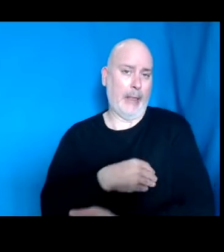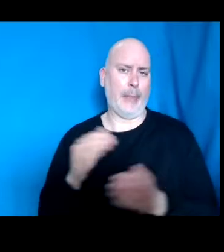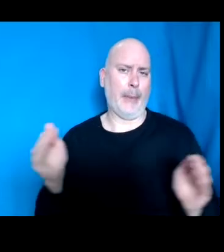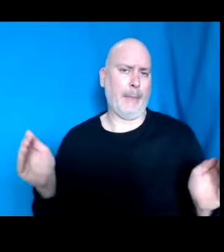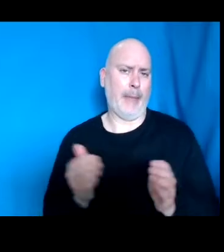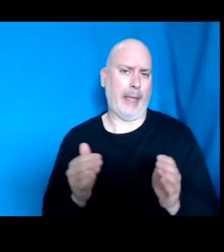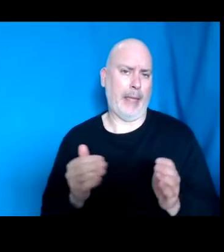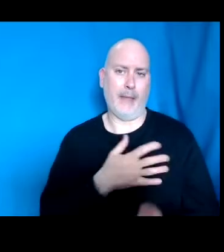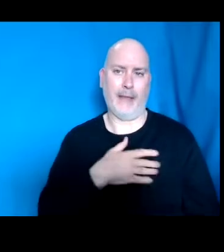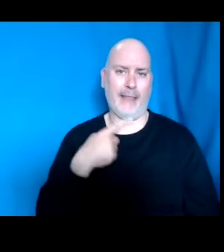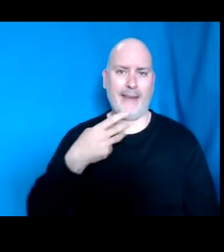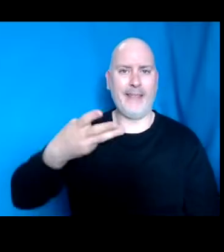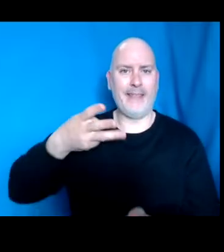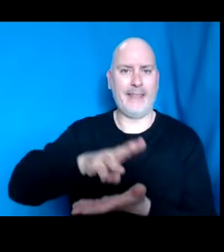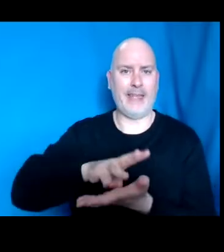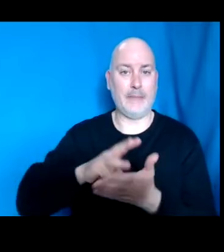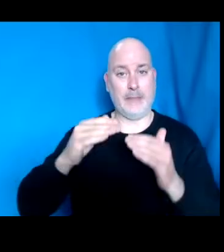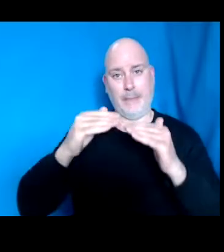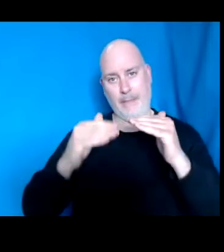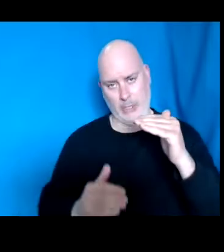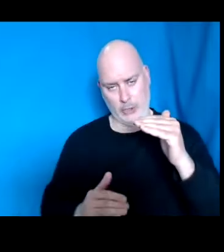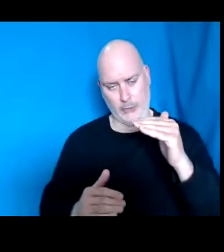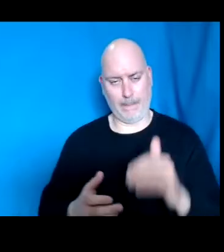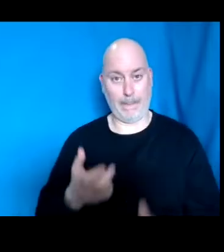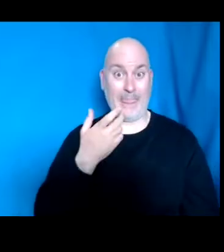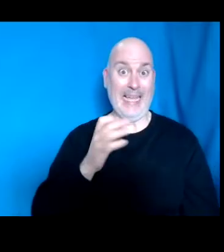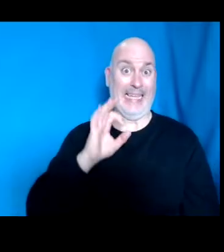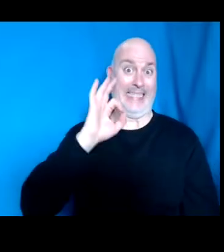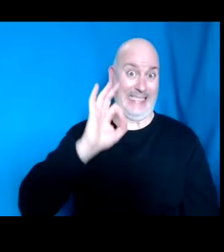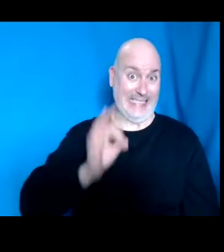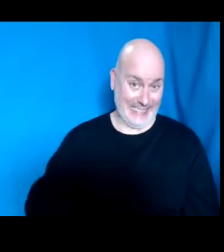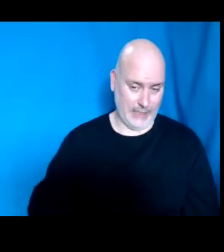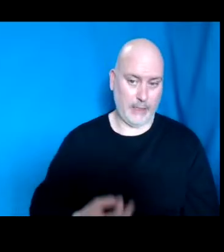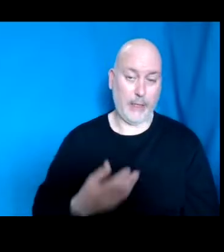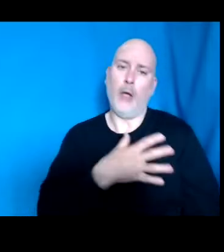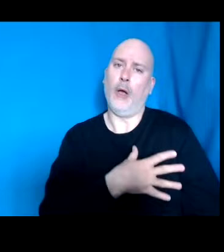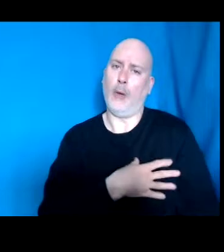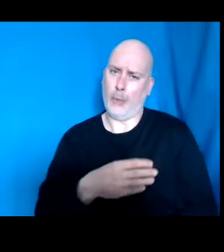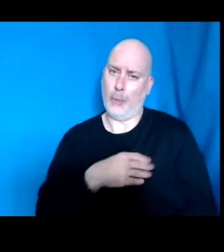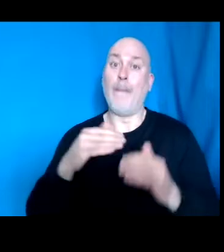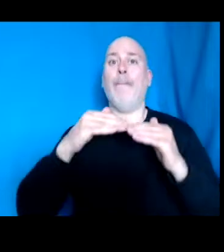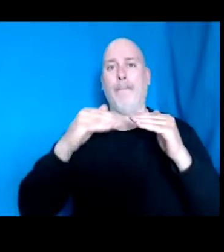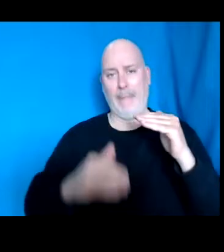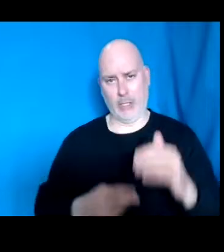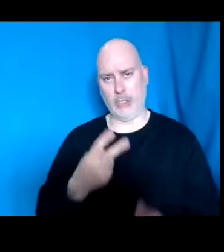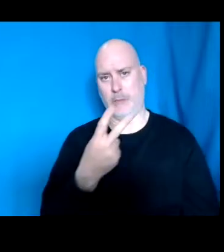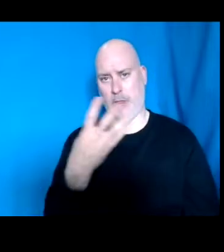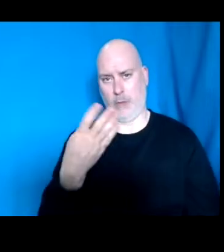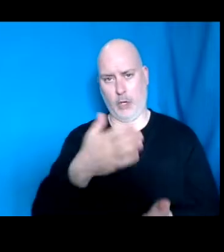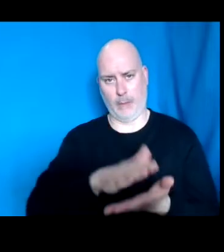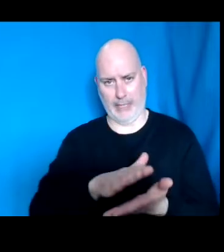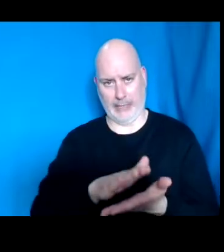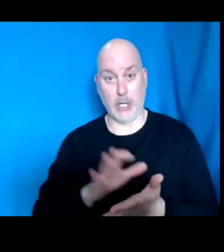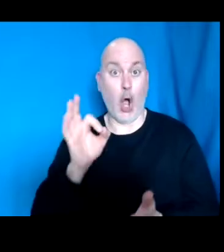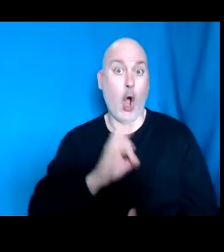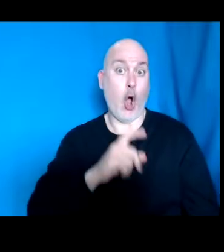3 meses, si es un lactante por debajo de 24 meses o si es un niño mayor de esta edad.